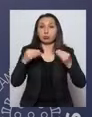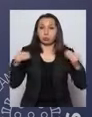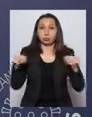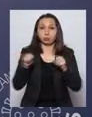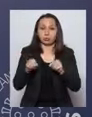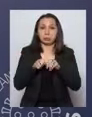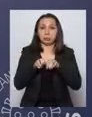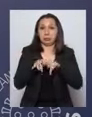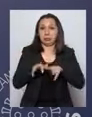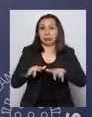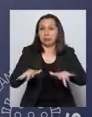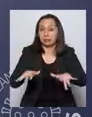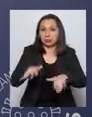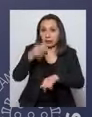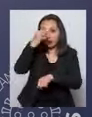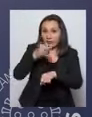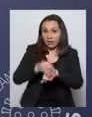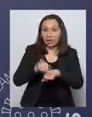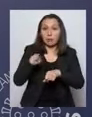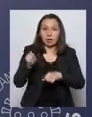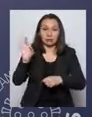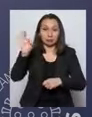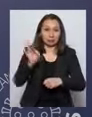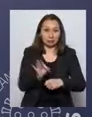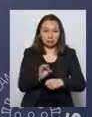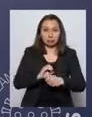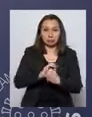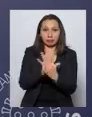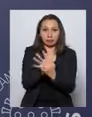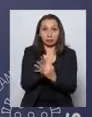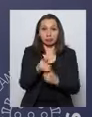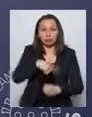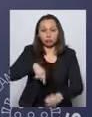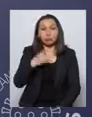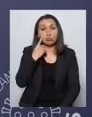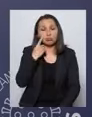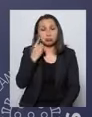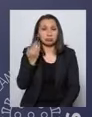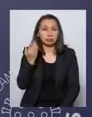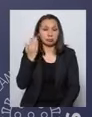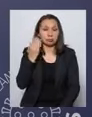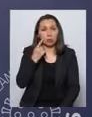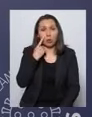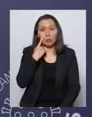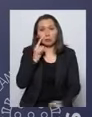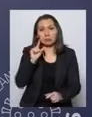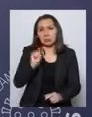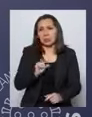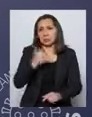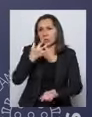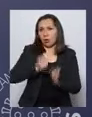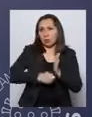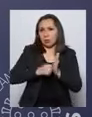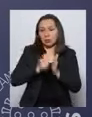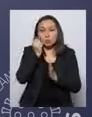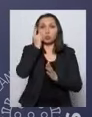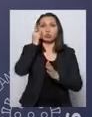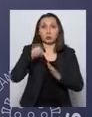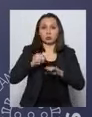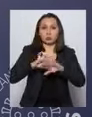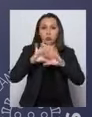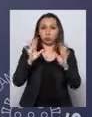brote pandémico por este virus que conocemos hace insisto menos de cinco meses en el